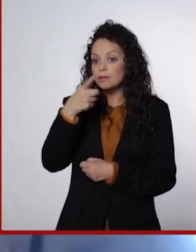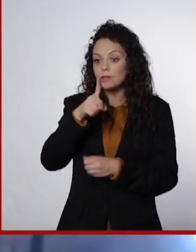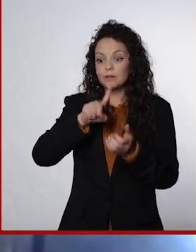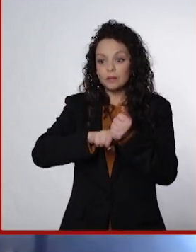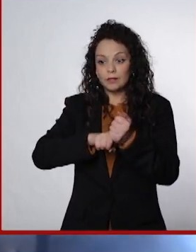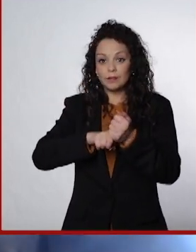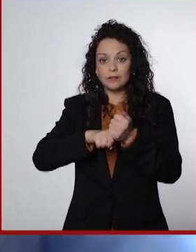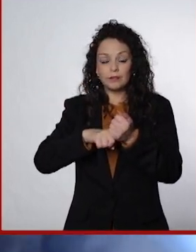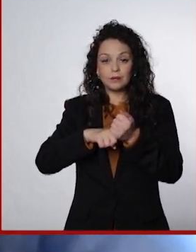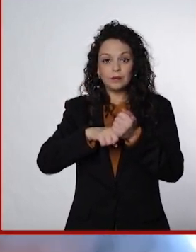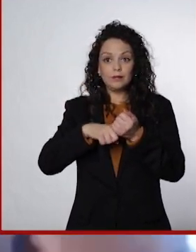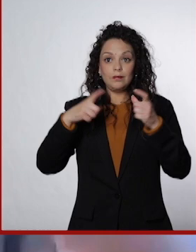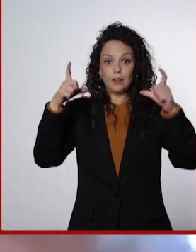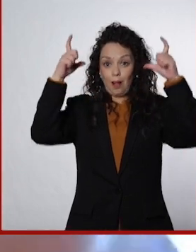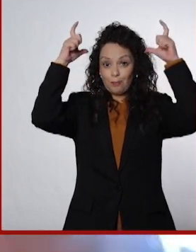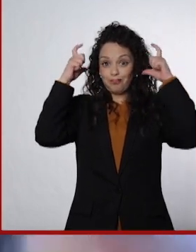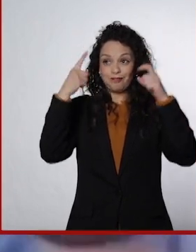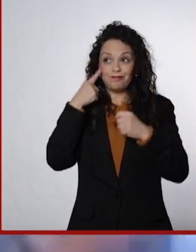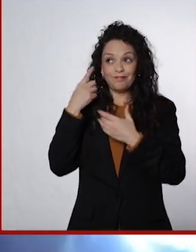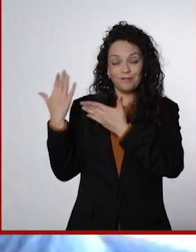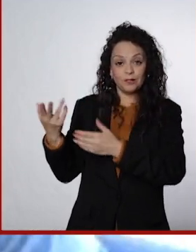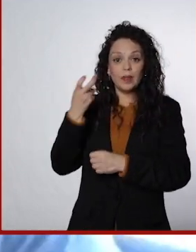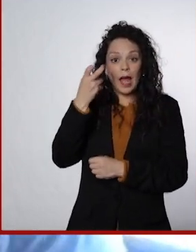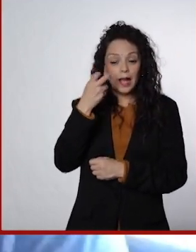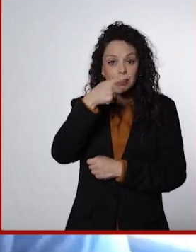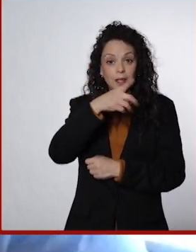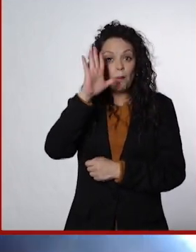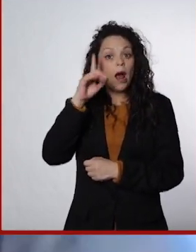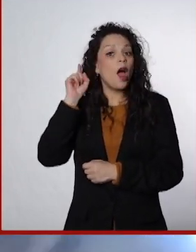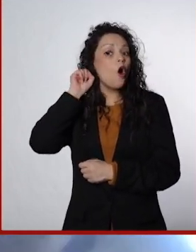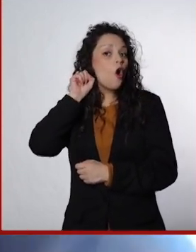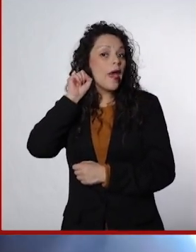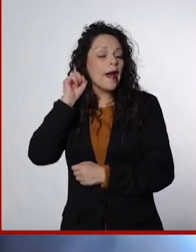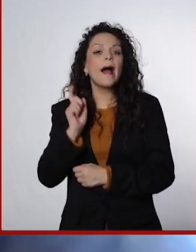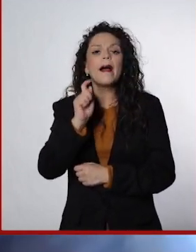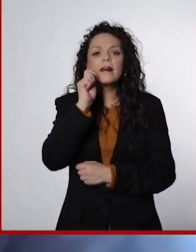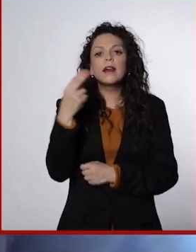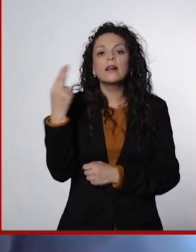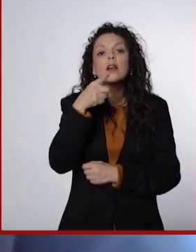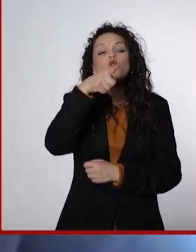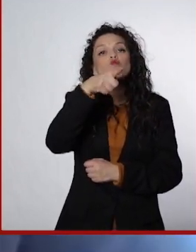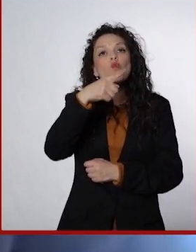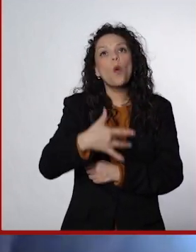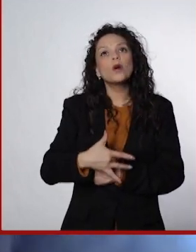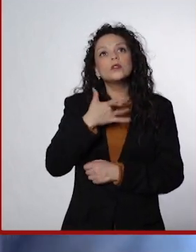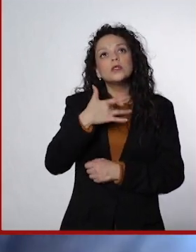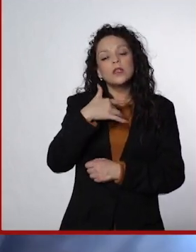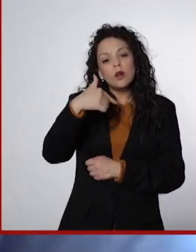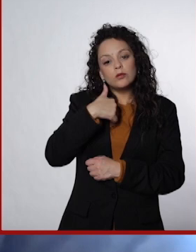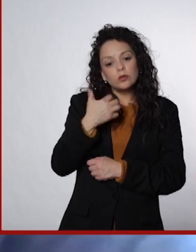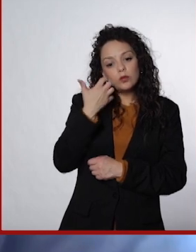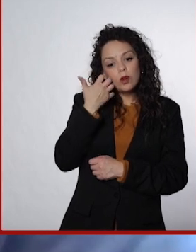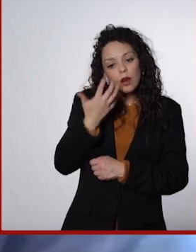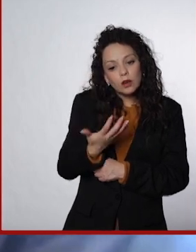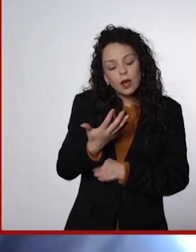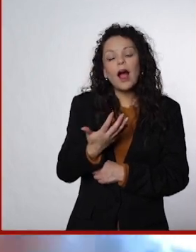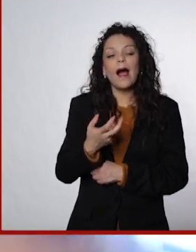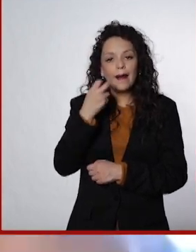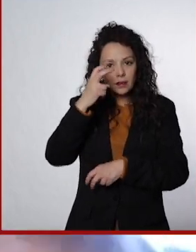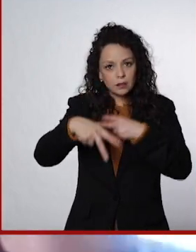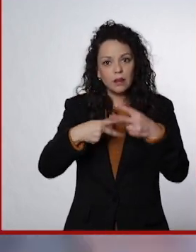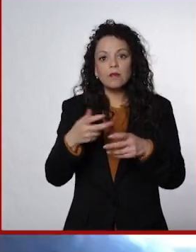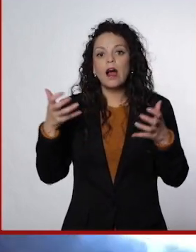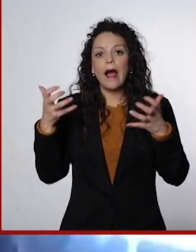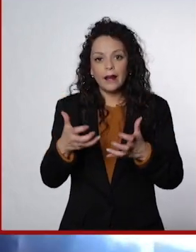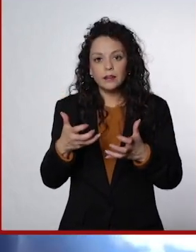estas orejas, entonces vas a oír lo que sienten y lo que necesitan los demás, en vez de lo que está bien y lo que está mal en los otros. Son